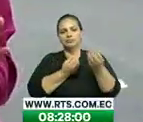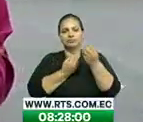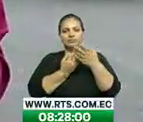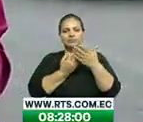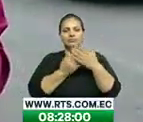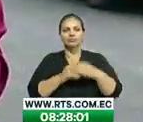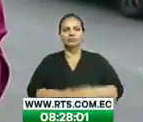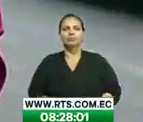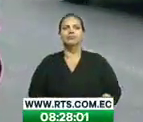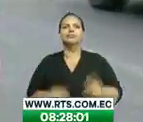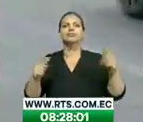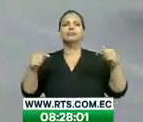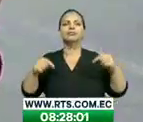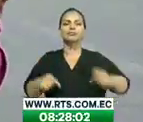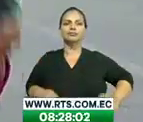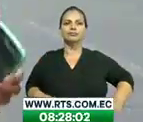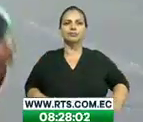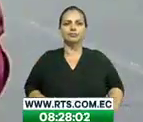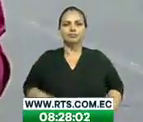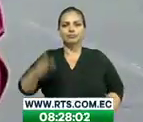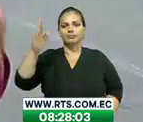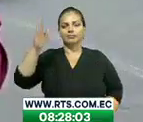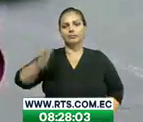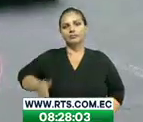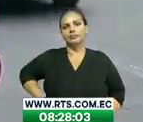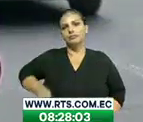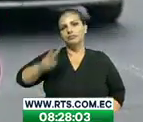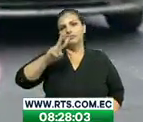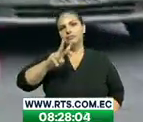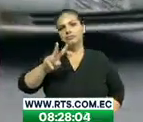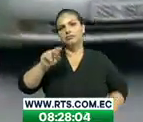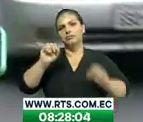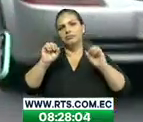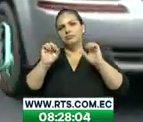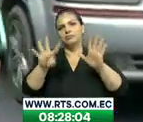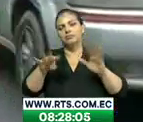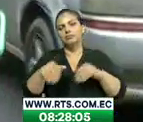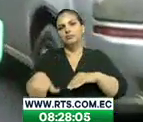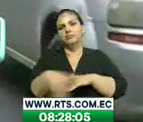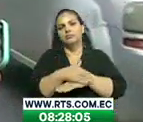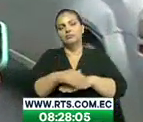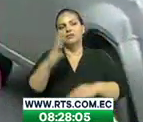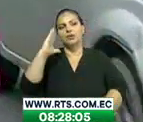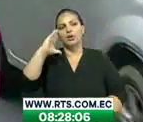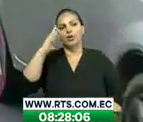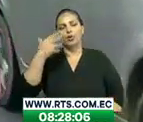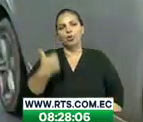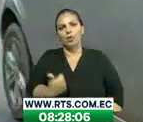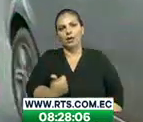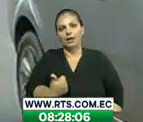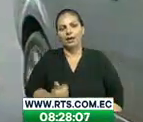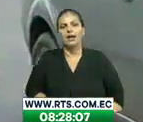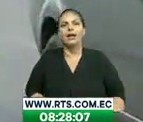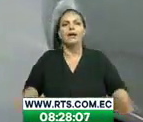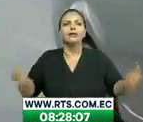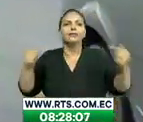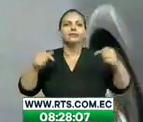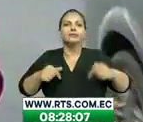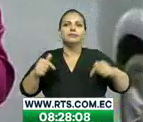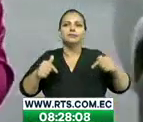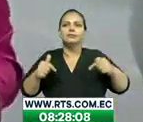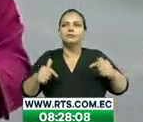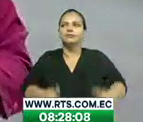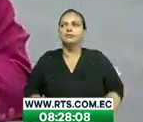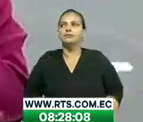un incidente en las calles 29 y Cuenca, esto en el sur de la ciudad de Guayaquil. Afortunadamente no hay personas heridas, pero sí